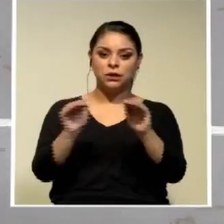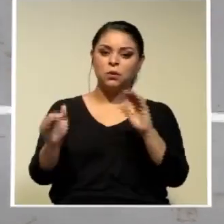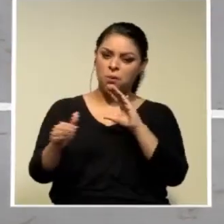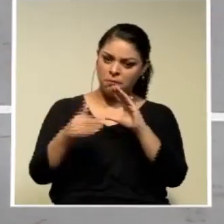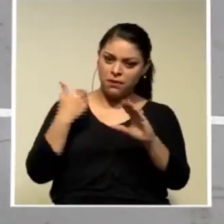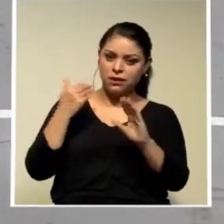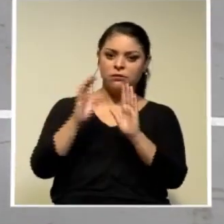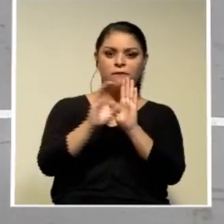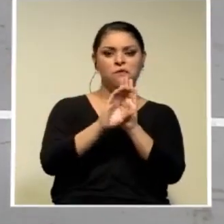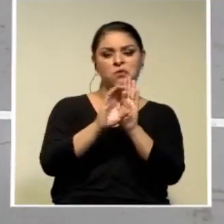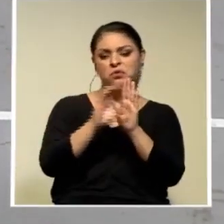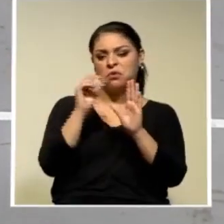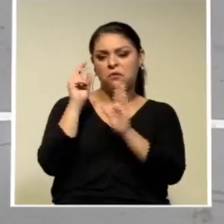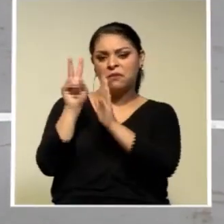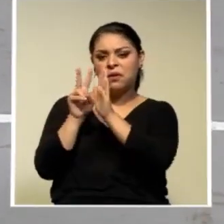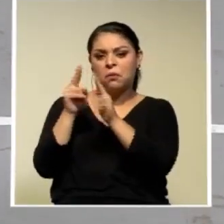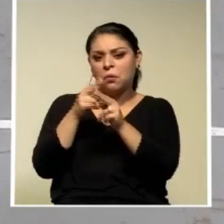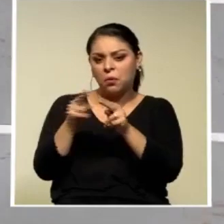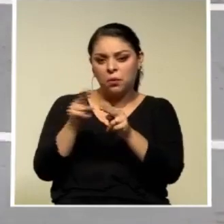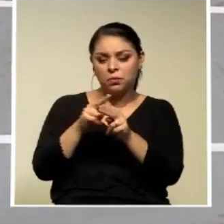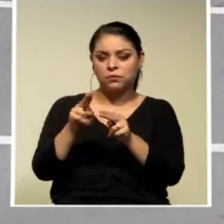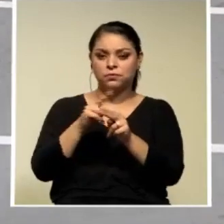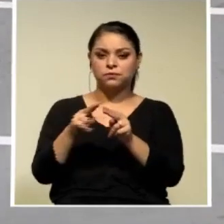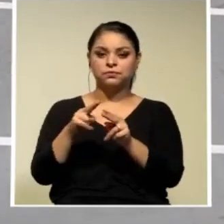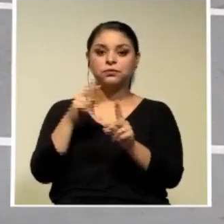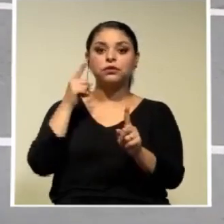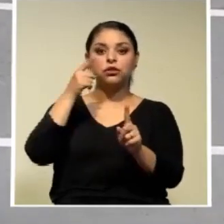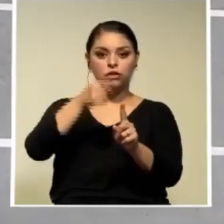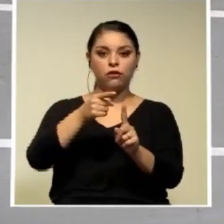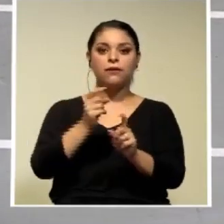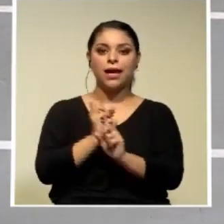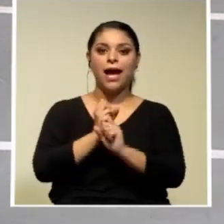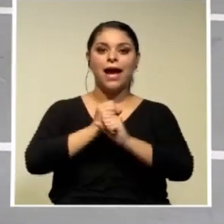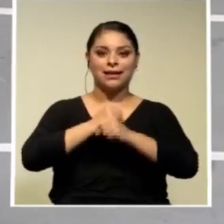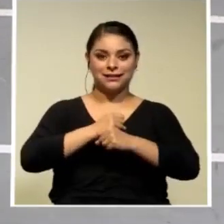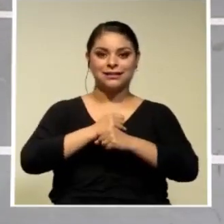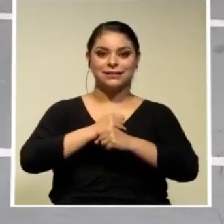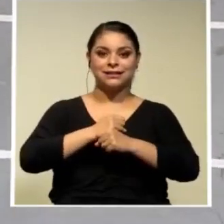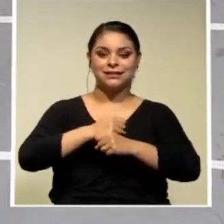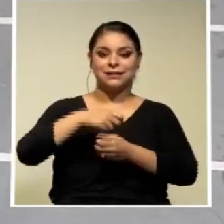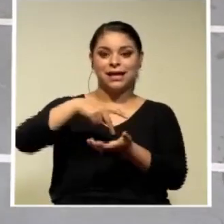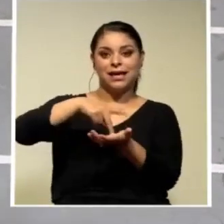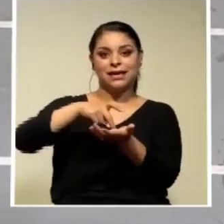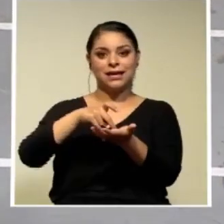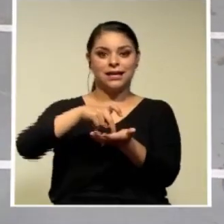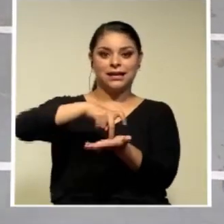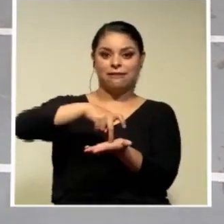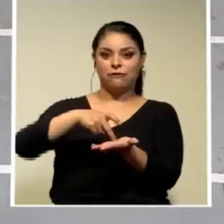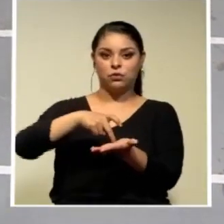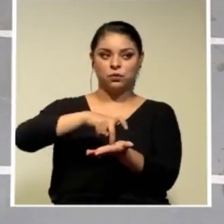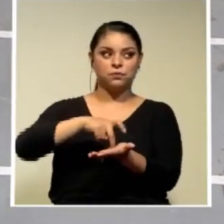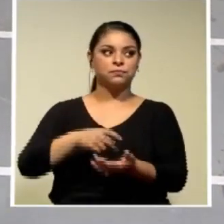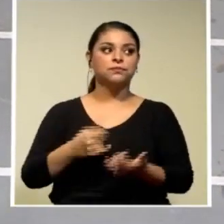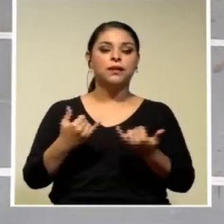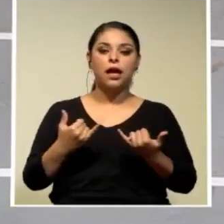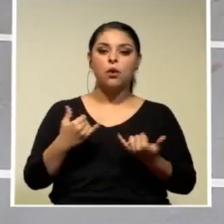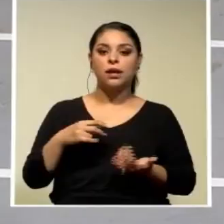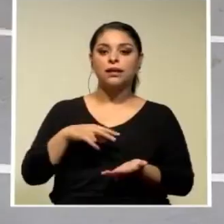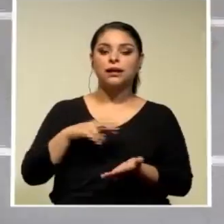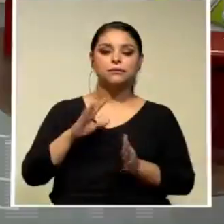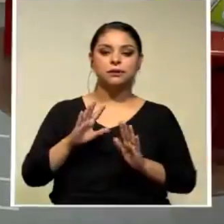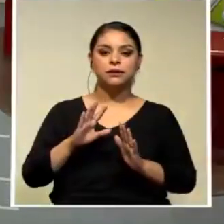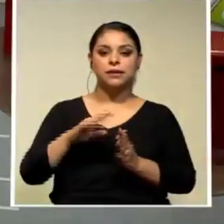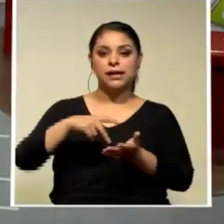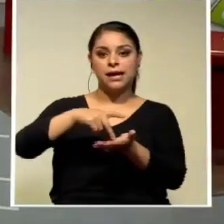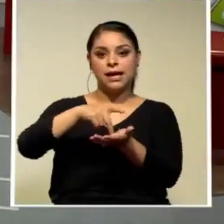o un video muy chiquitito de hacer equilibrio. Con los dos pies. Vamos a saltar con los dos pies, niña. No, equilibrio